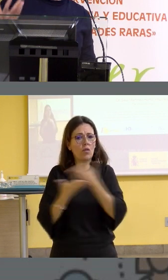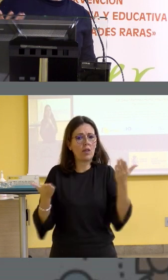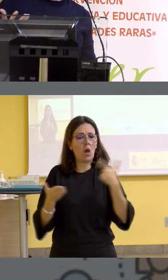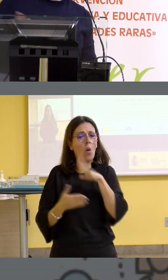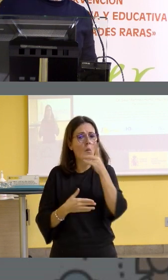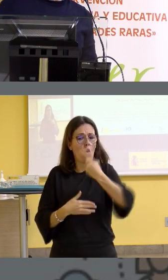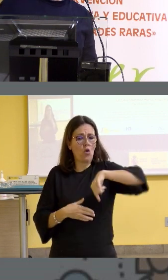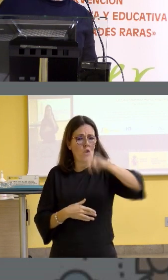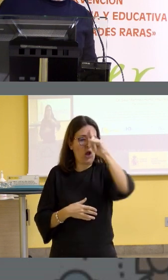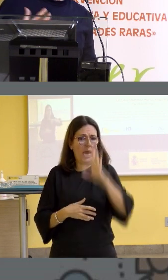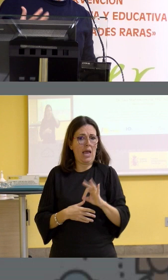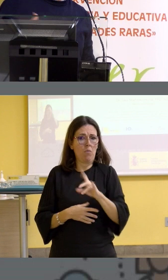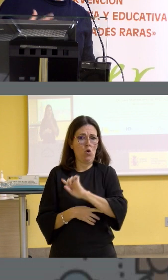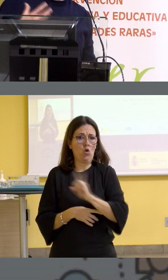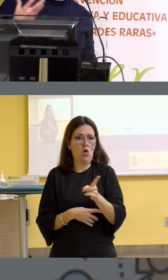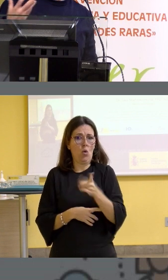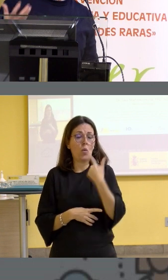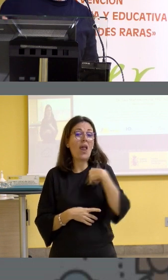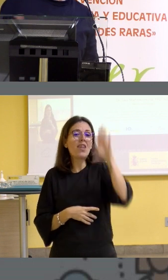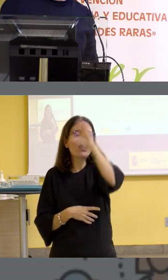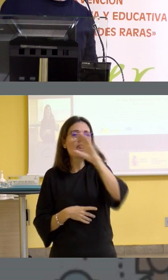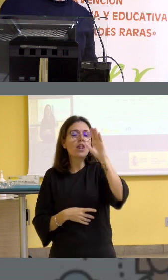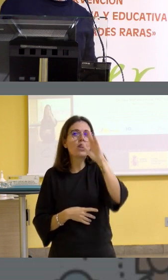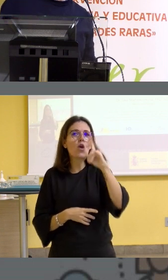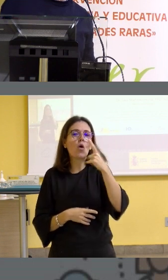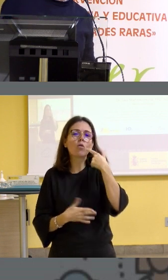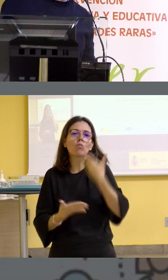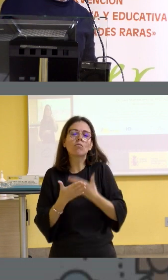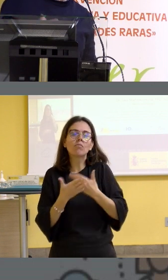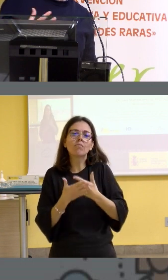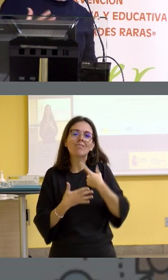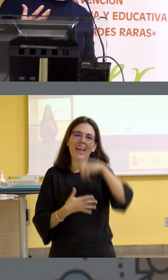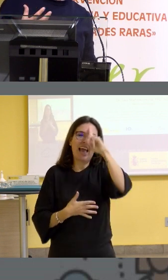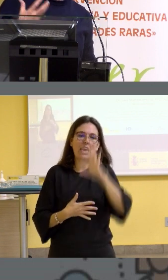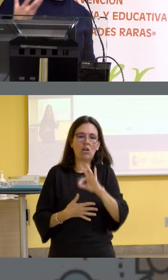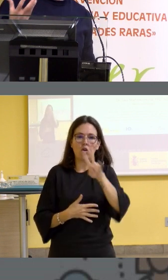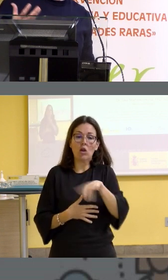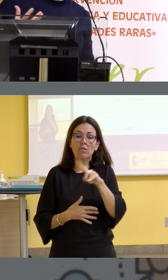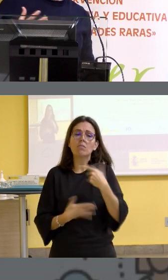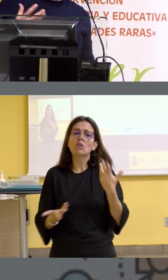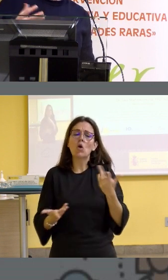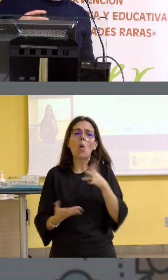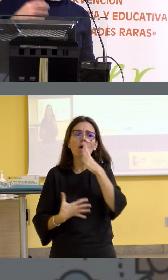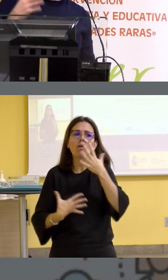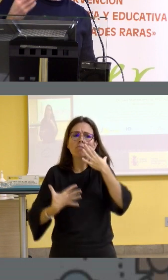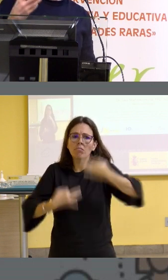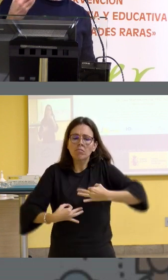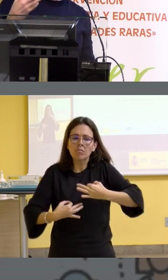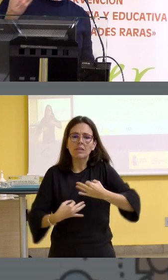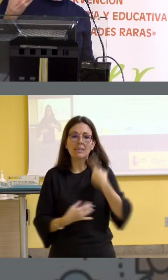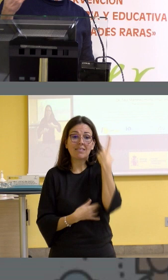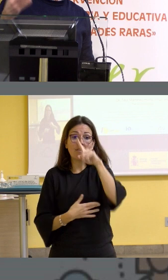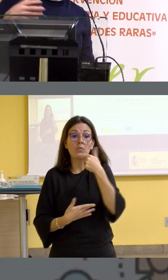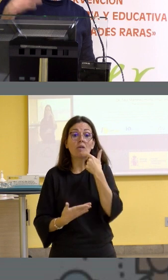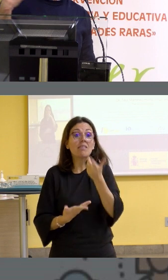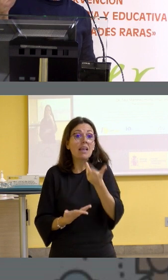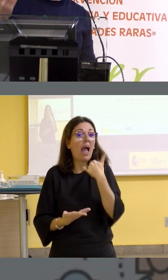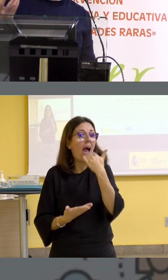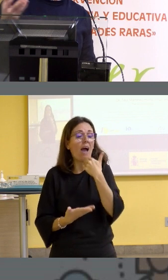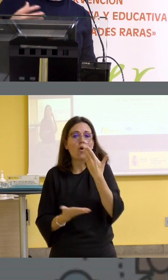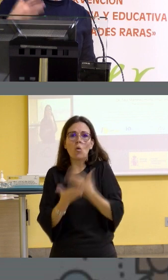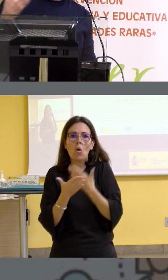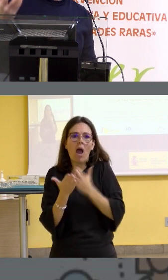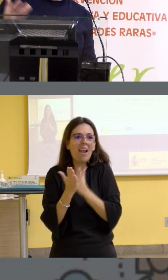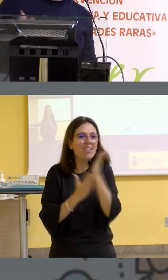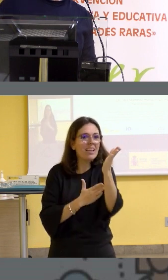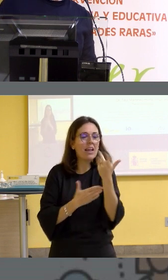creamos en ellas, porque la ciencia no se fundamenta en creencias, sino porque sabemos que hasta que algo no demuestra que hay una opción